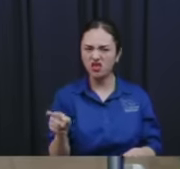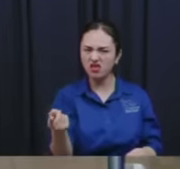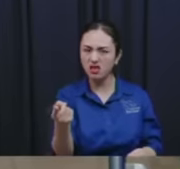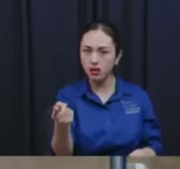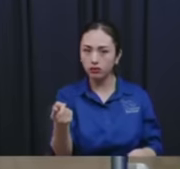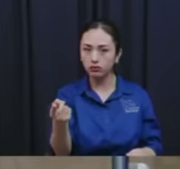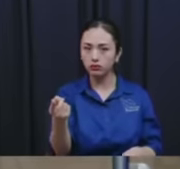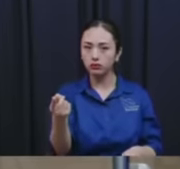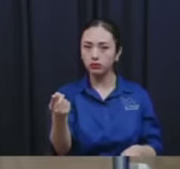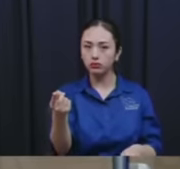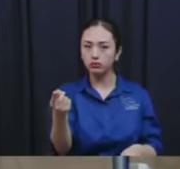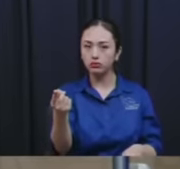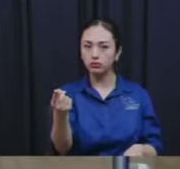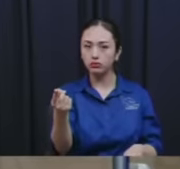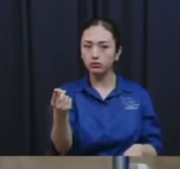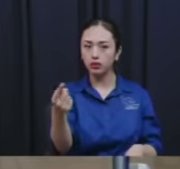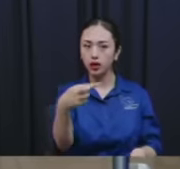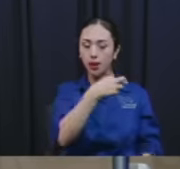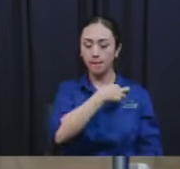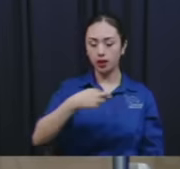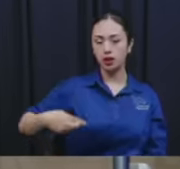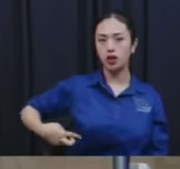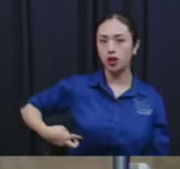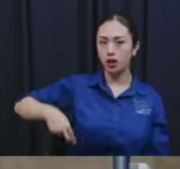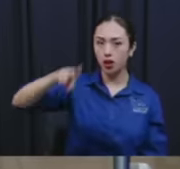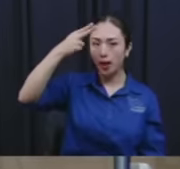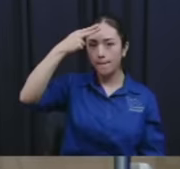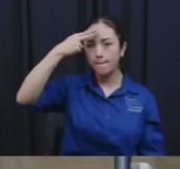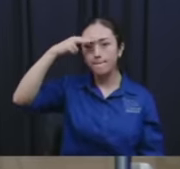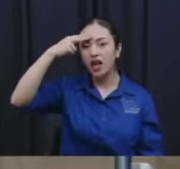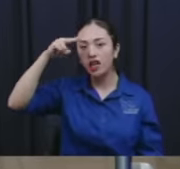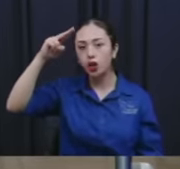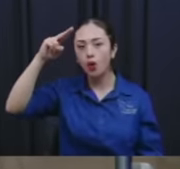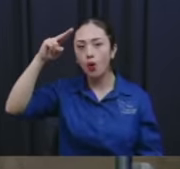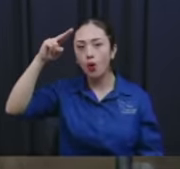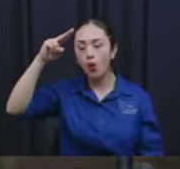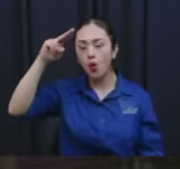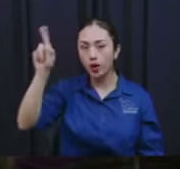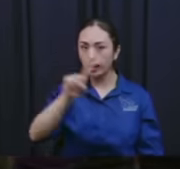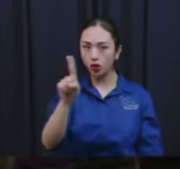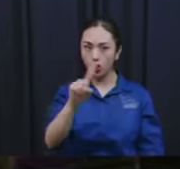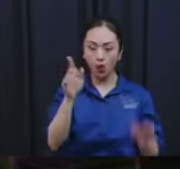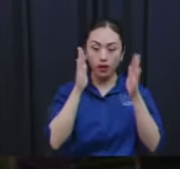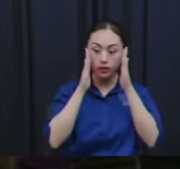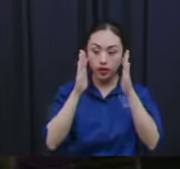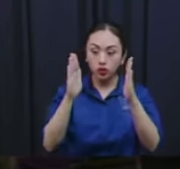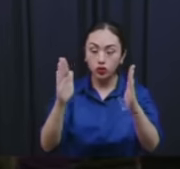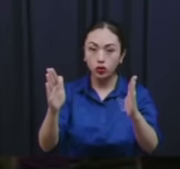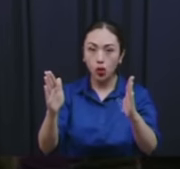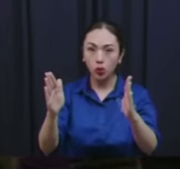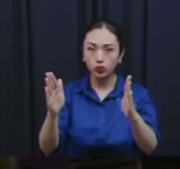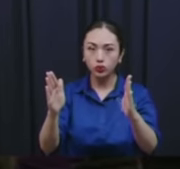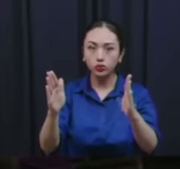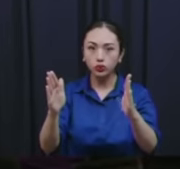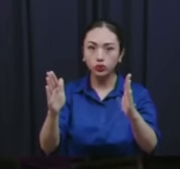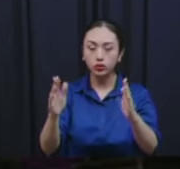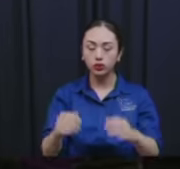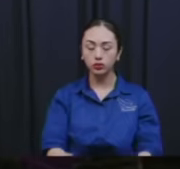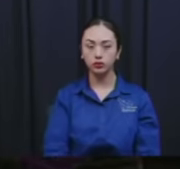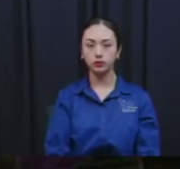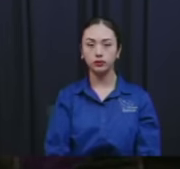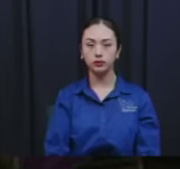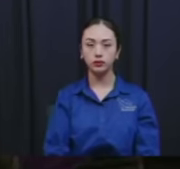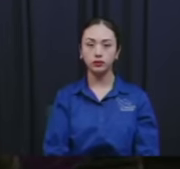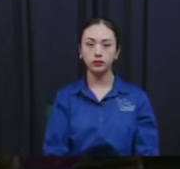están velando y y lo del Cómo se llama el otis no avisaron porque se